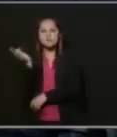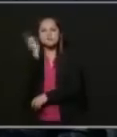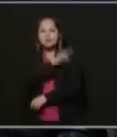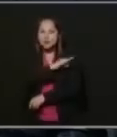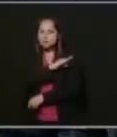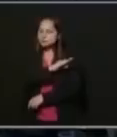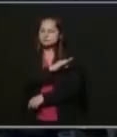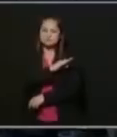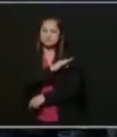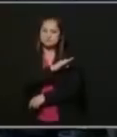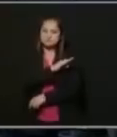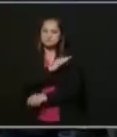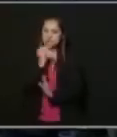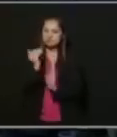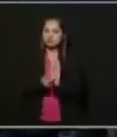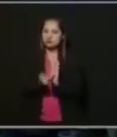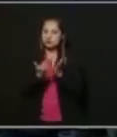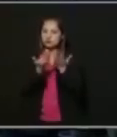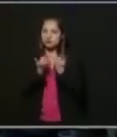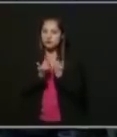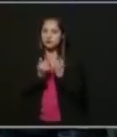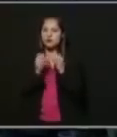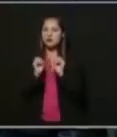la compra de votos,